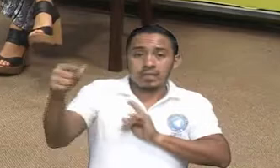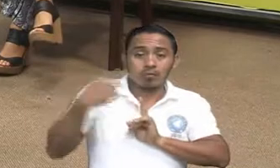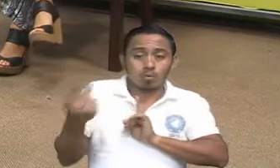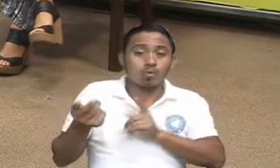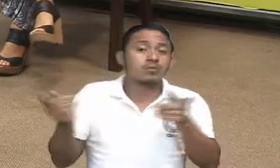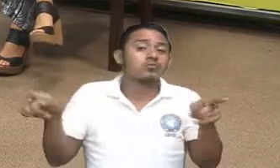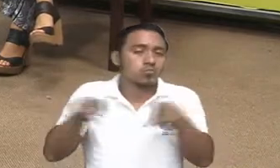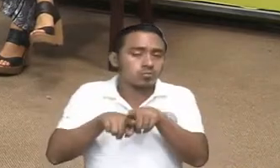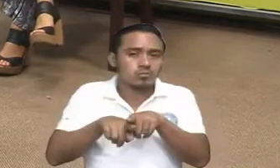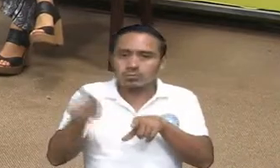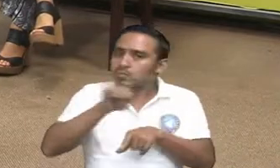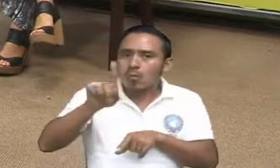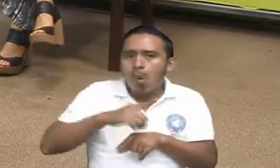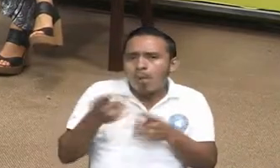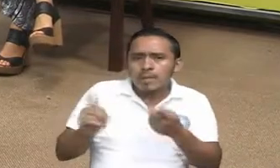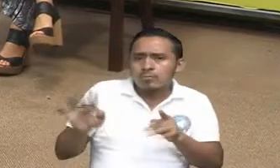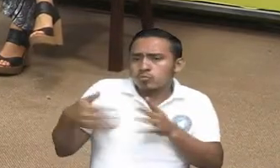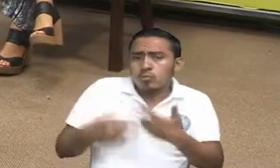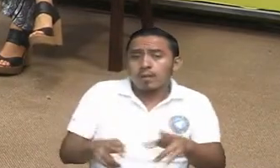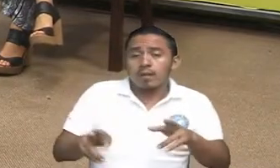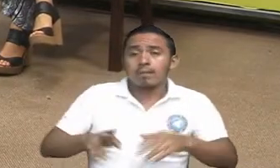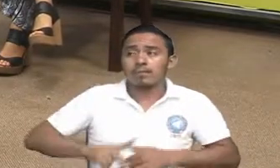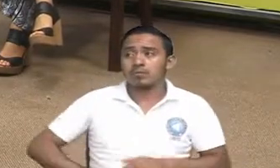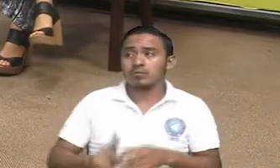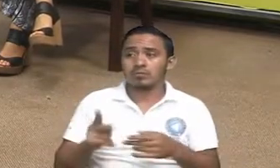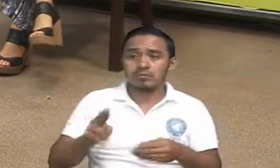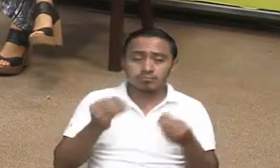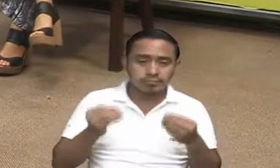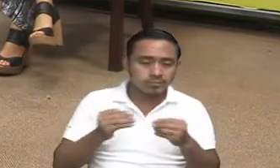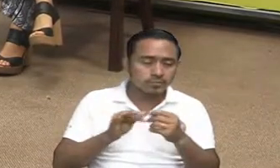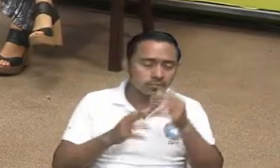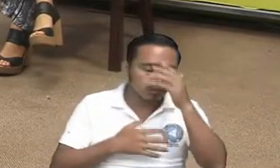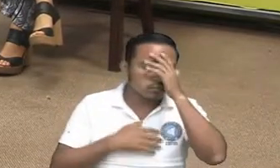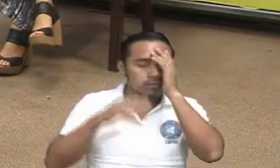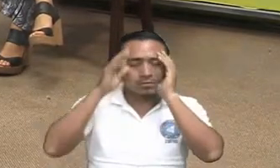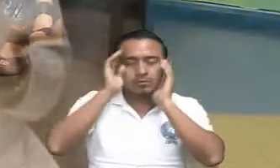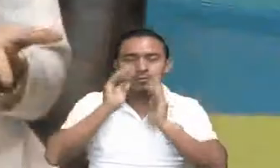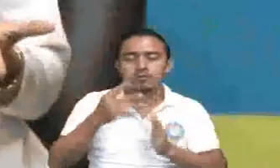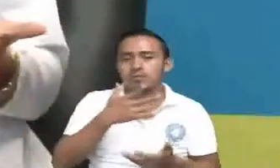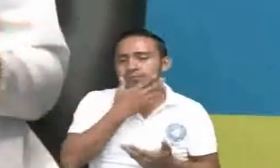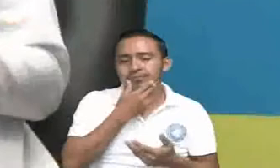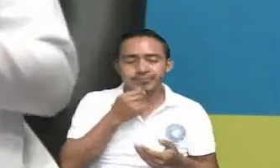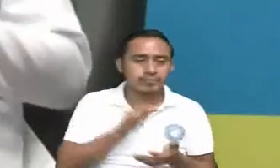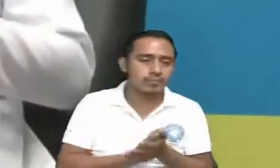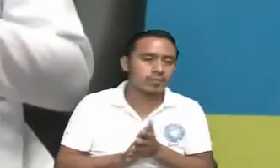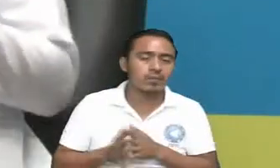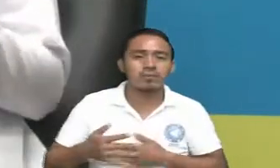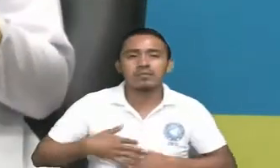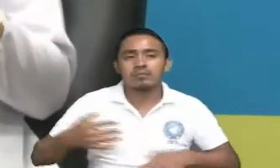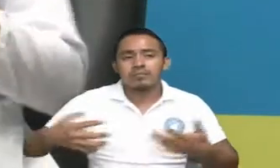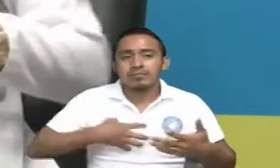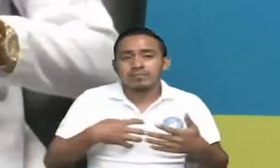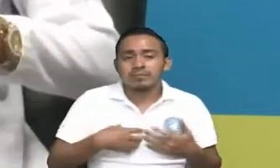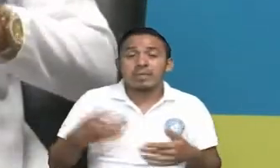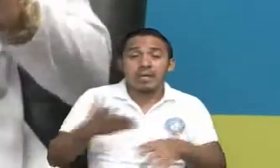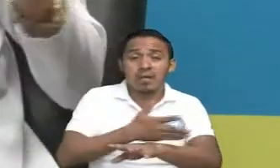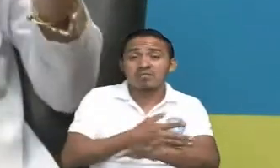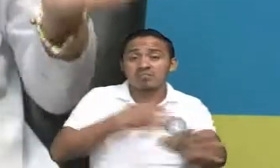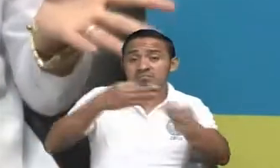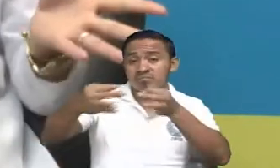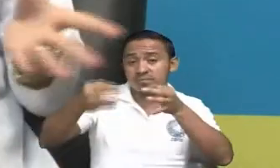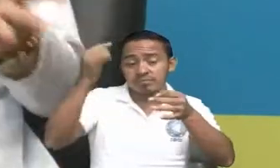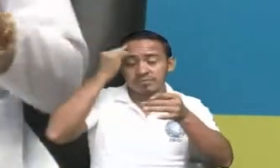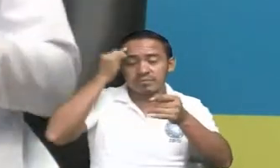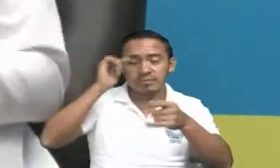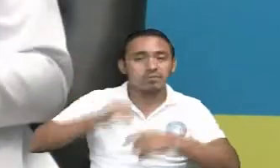es que estuviste con otra persona, pero esto le genera mucha inseguridad y mucha duda a tu pareja, porque ya se imagina, como te digo, un